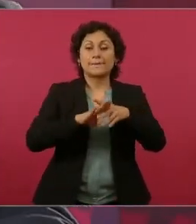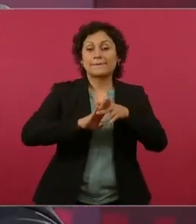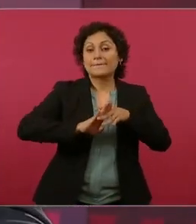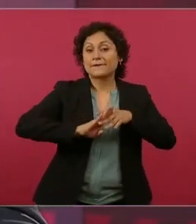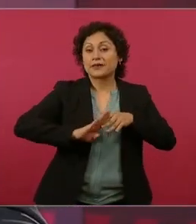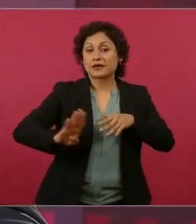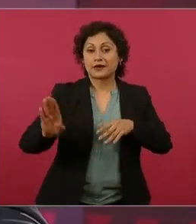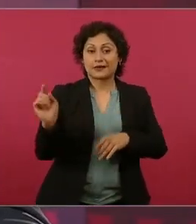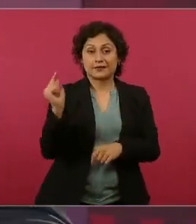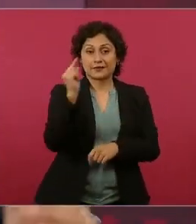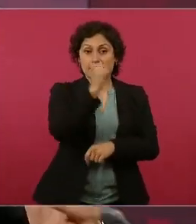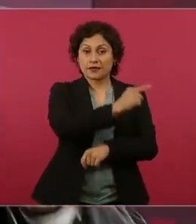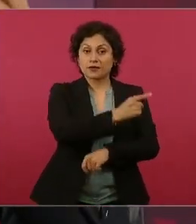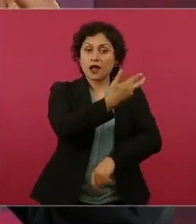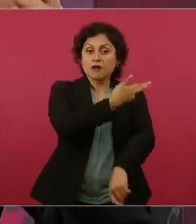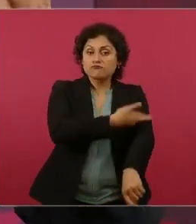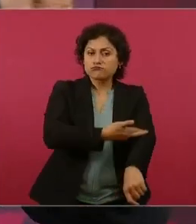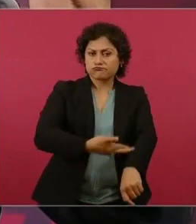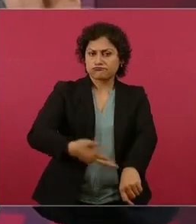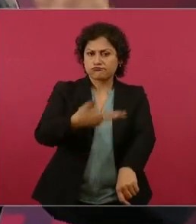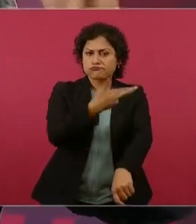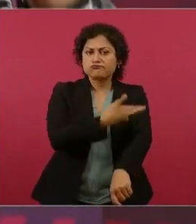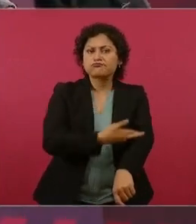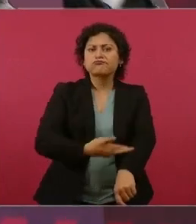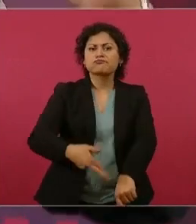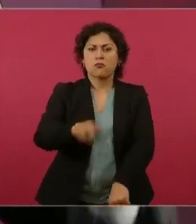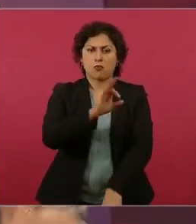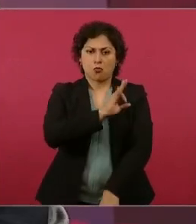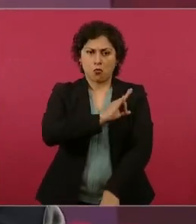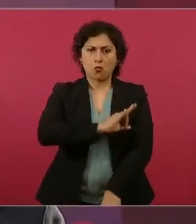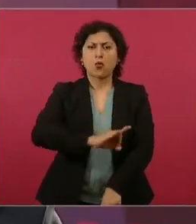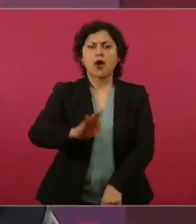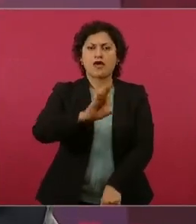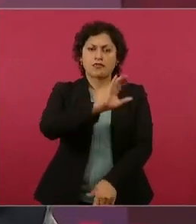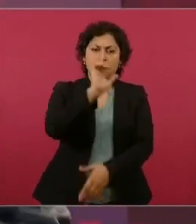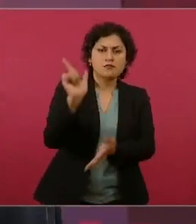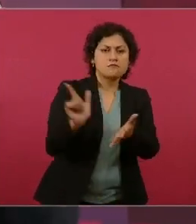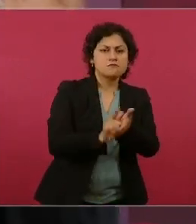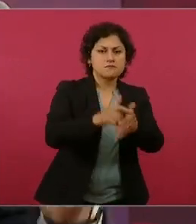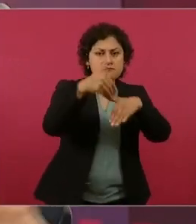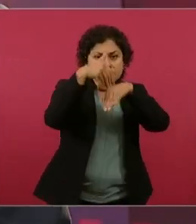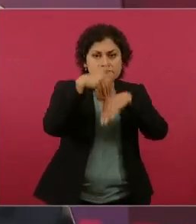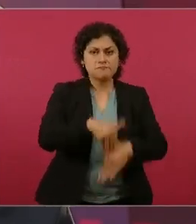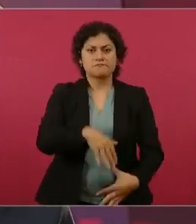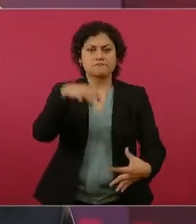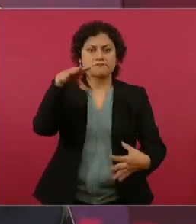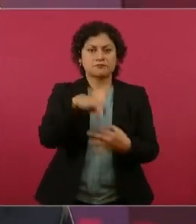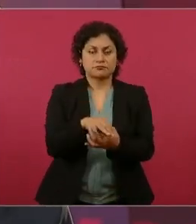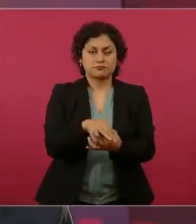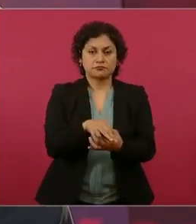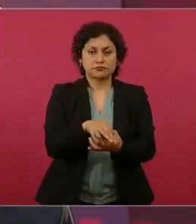trámites, una vía para la migración legal. Esto no existía.